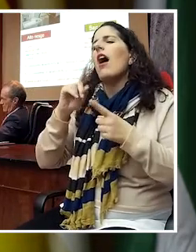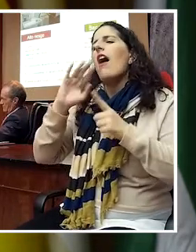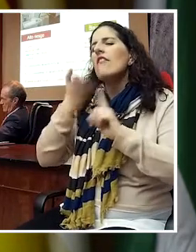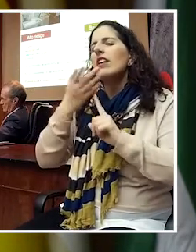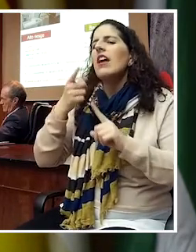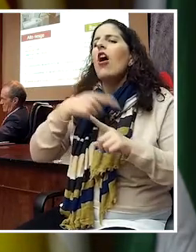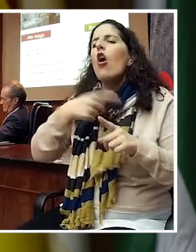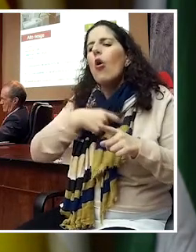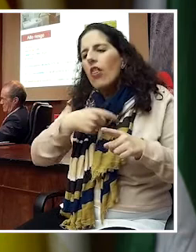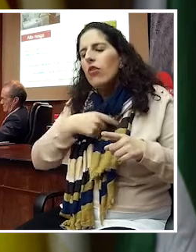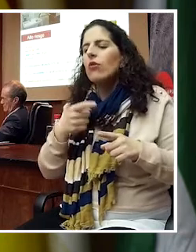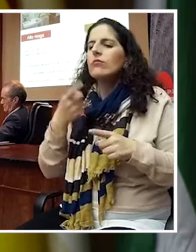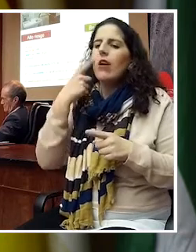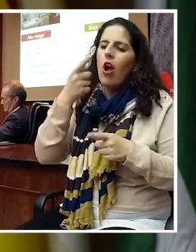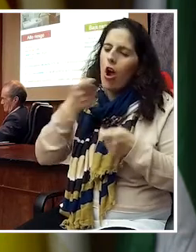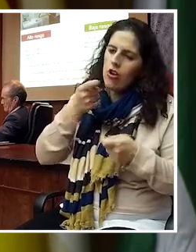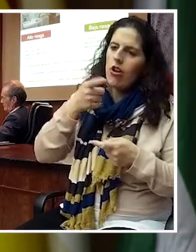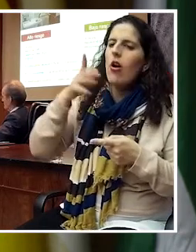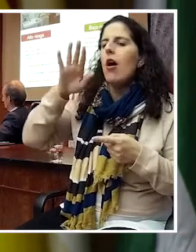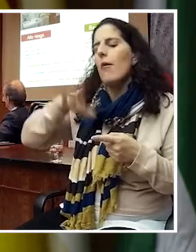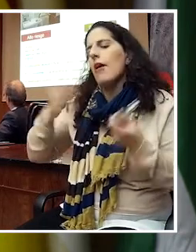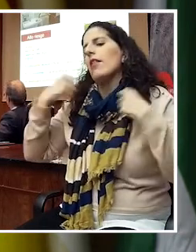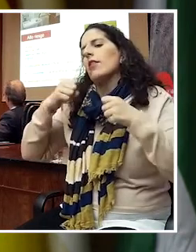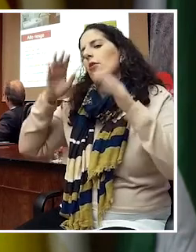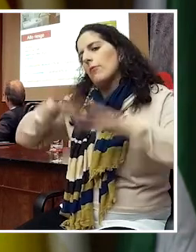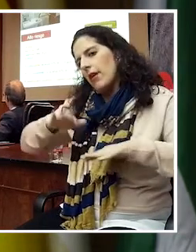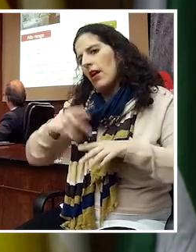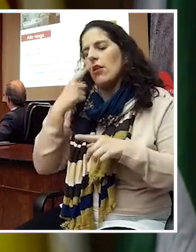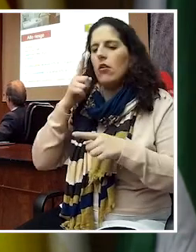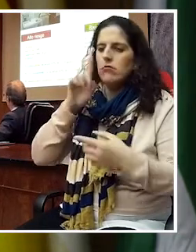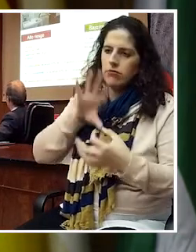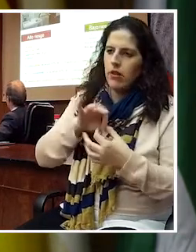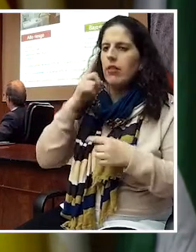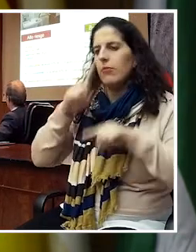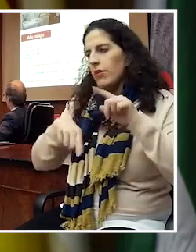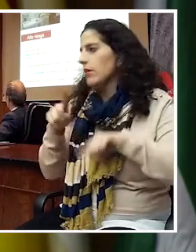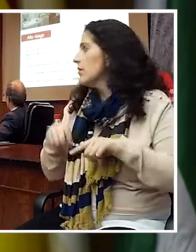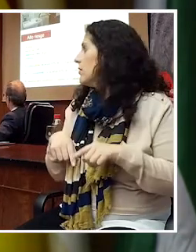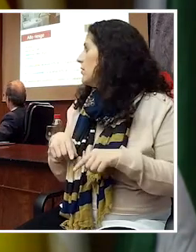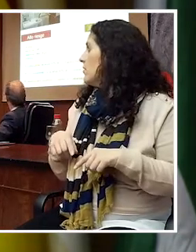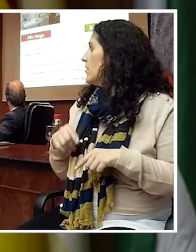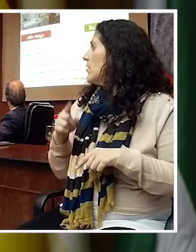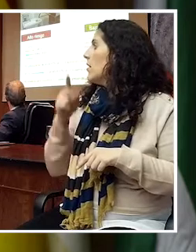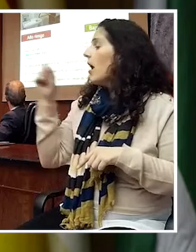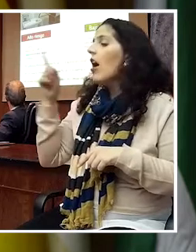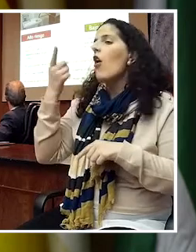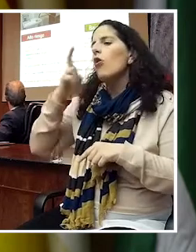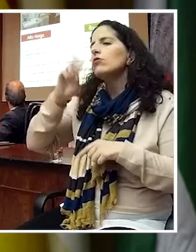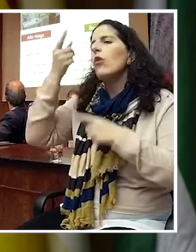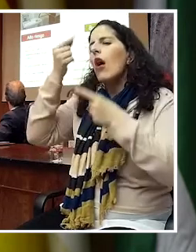por fatiga muscular. Y en ese sentido, como comentaba antes José Sandoval, se utiliza la fórmula de Carbone,